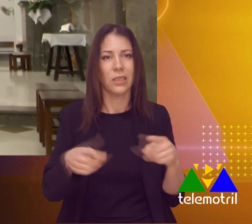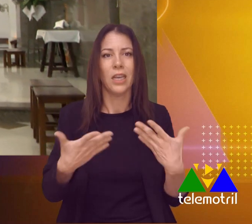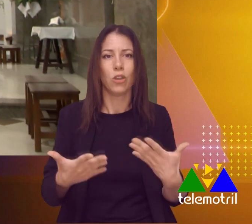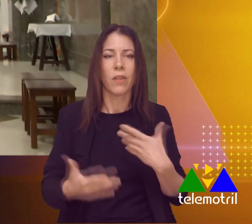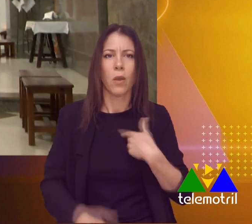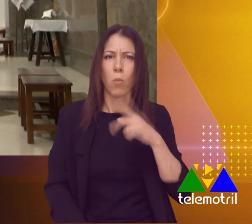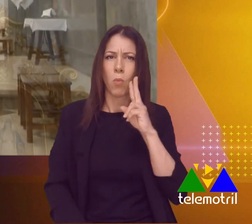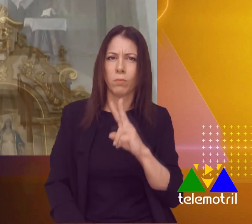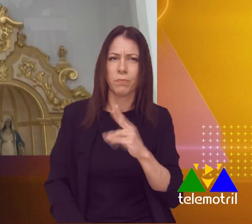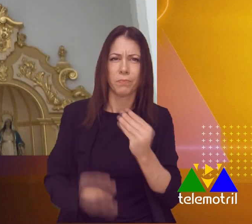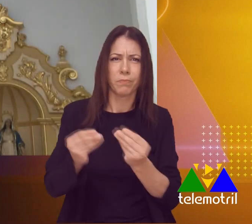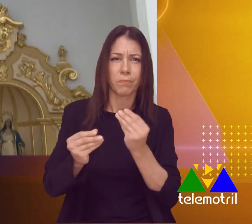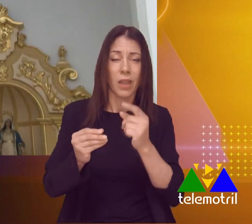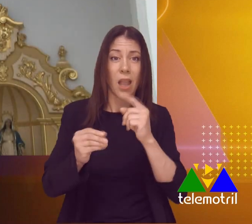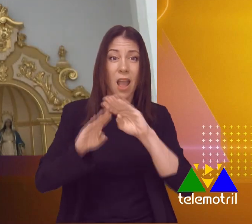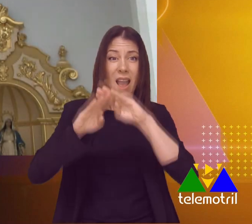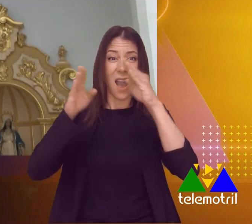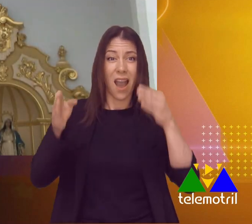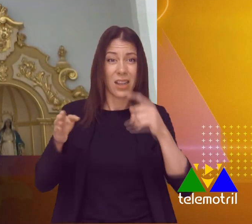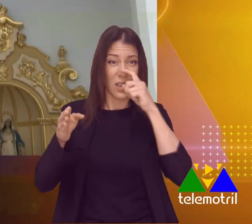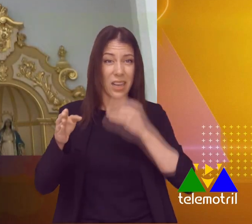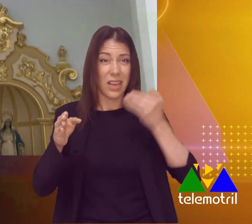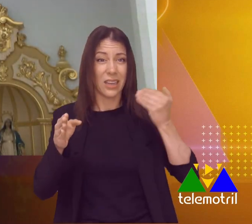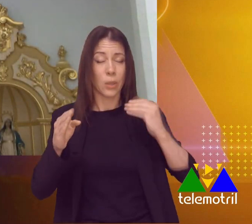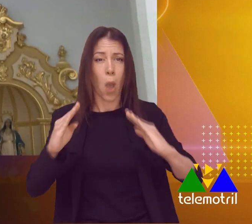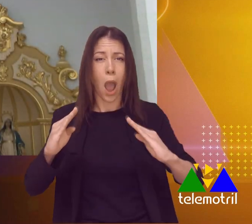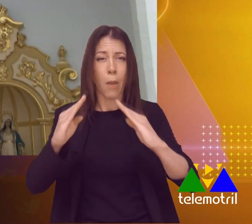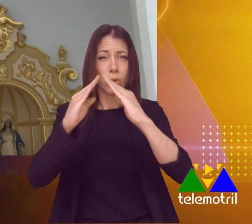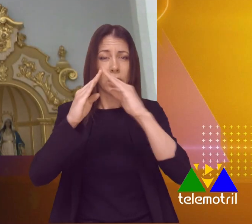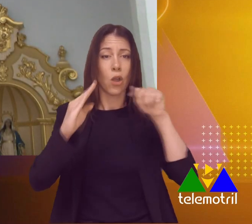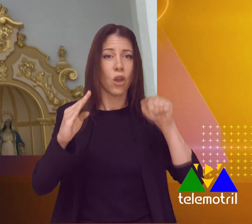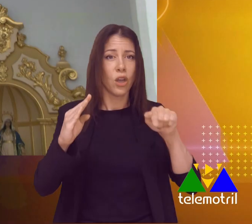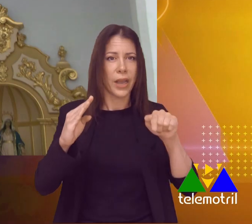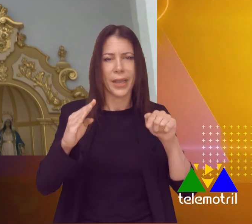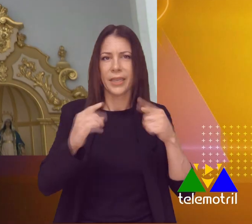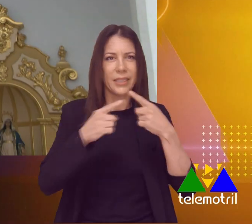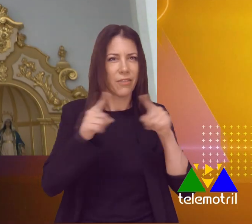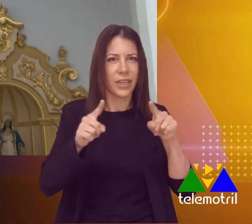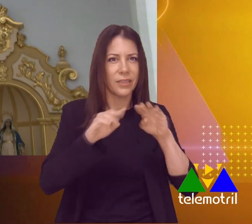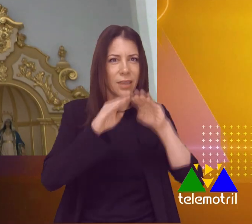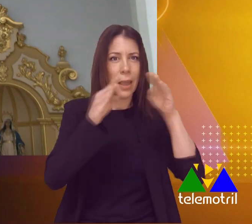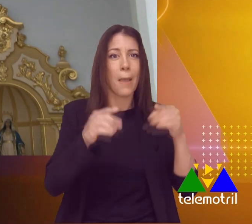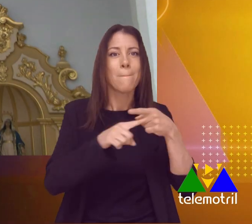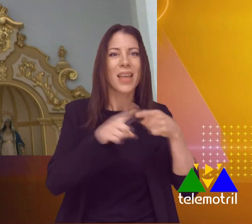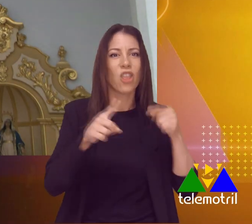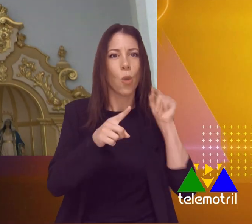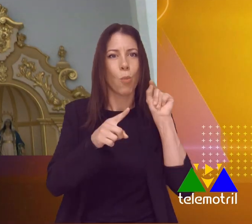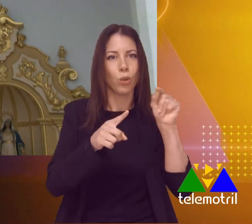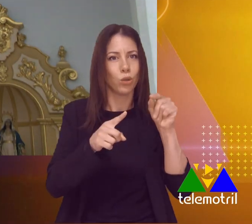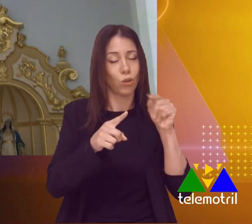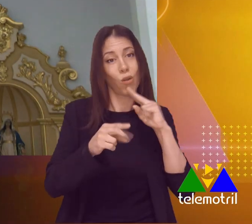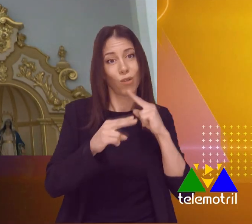podemos apreciar que los arcos de las antiguas capillas son apuntados y estos 2 arcos que desarrolla Ambrosio de Vico ya son arcos de medio punto,